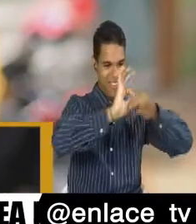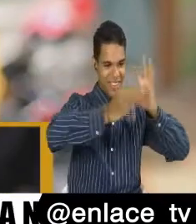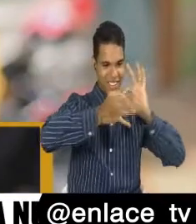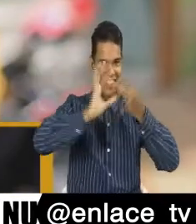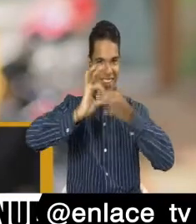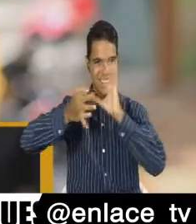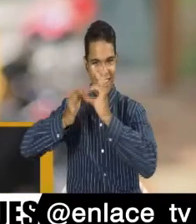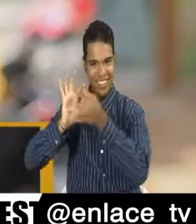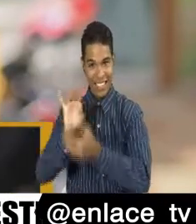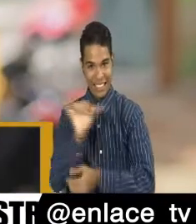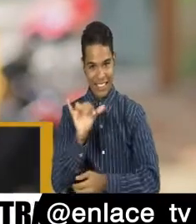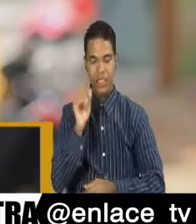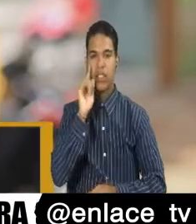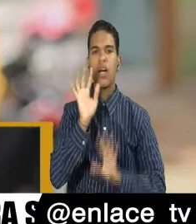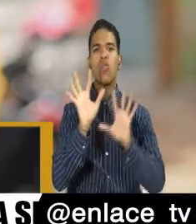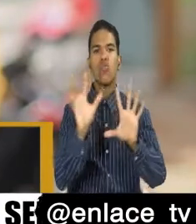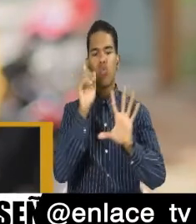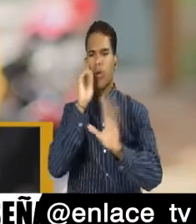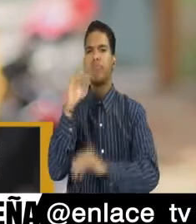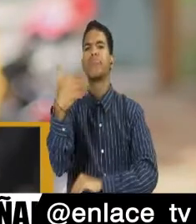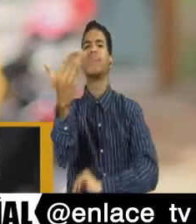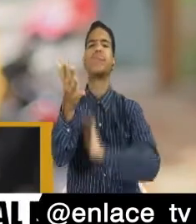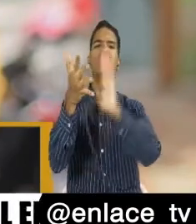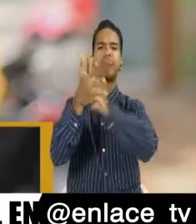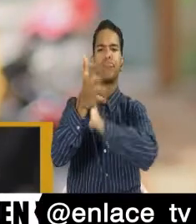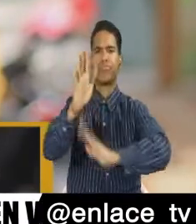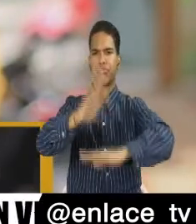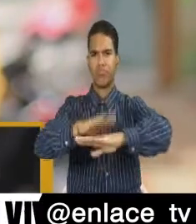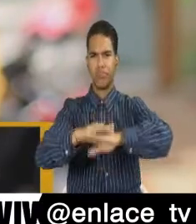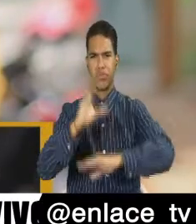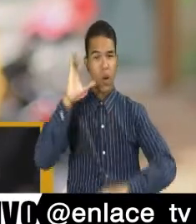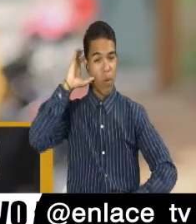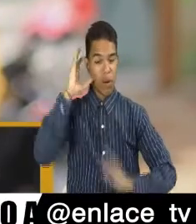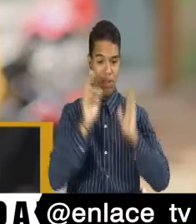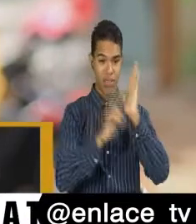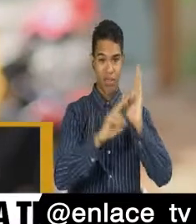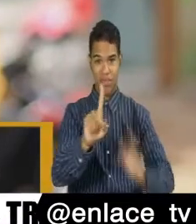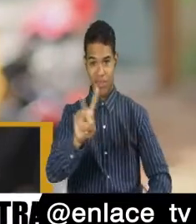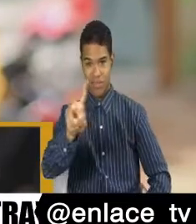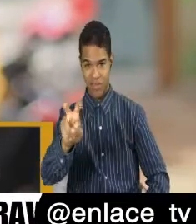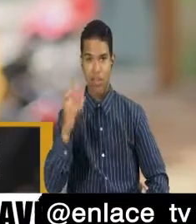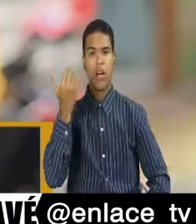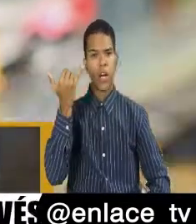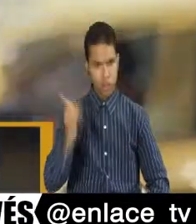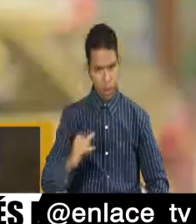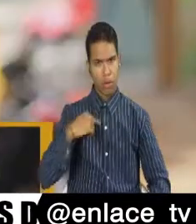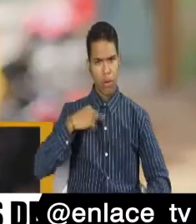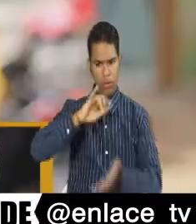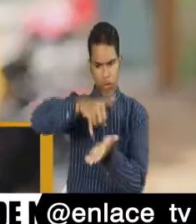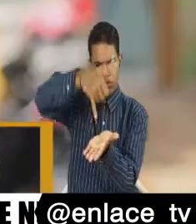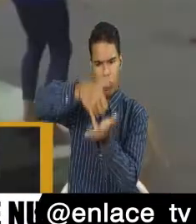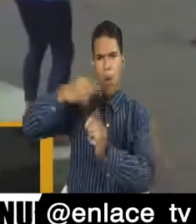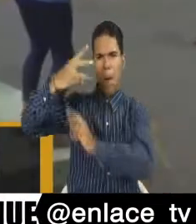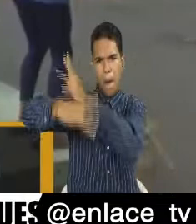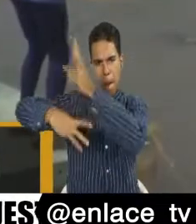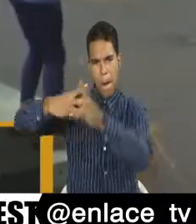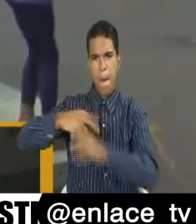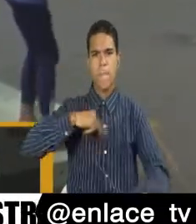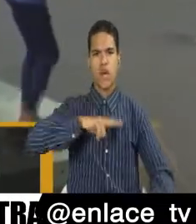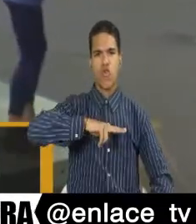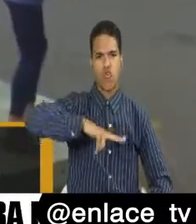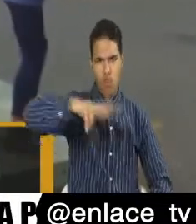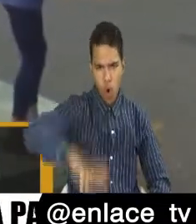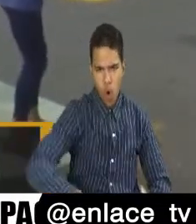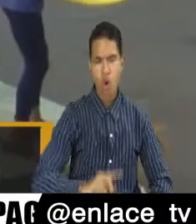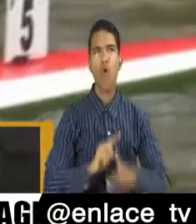Pero quiero comentarles, este año venimos de participar en las Copas Mundos en Portugal,